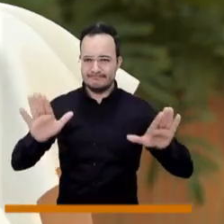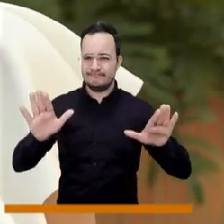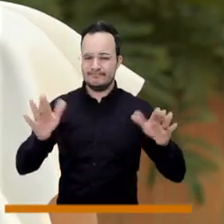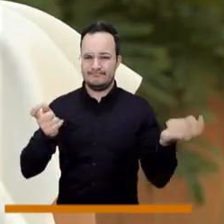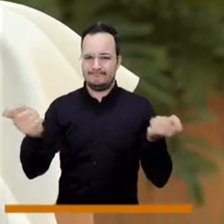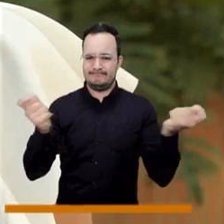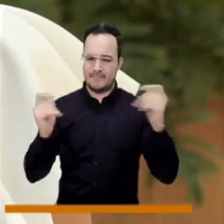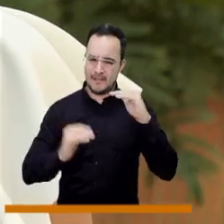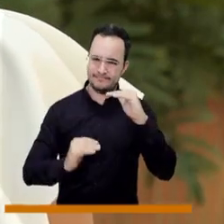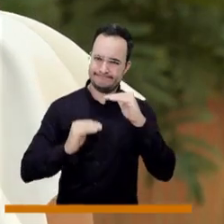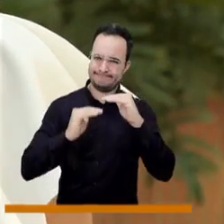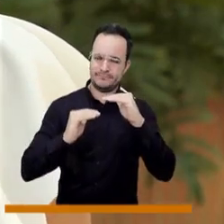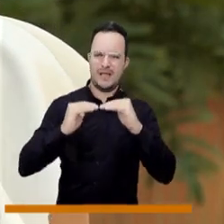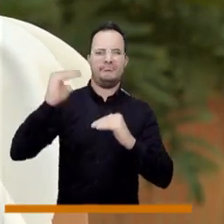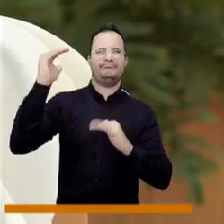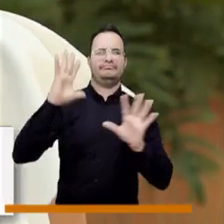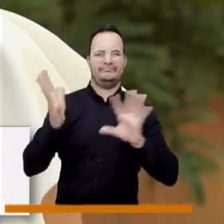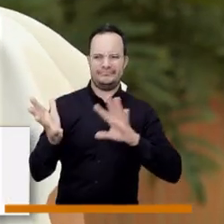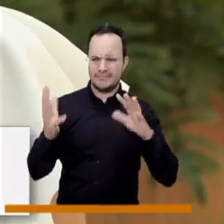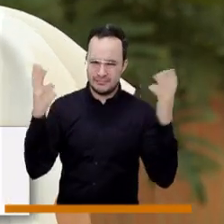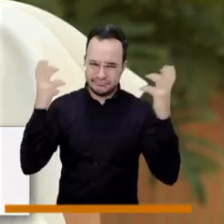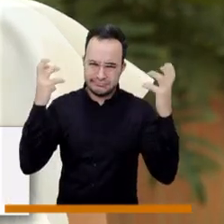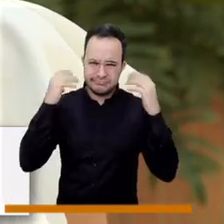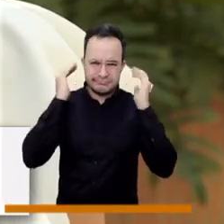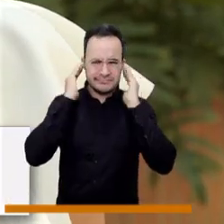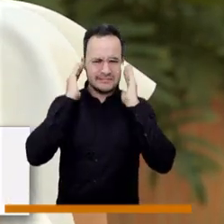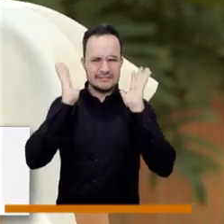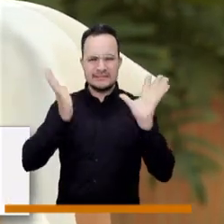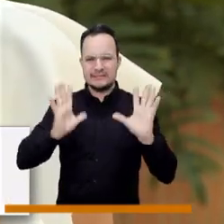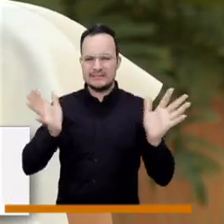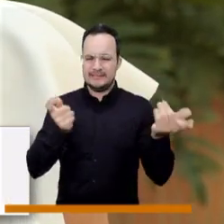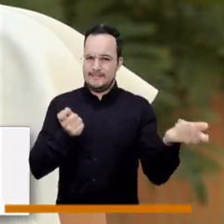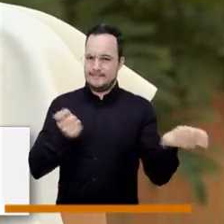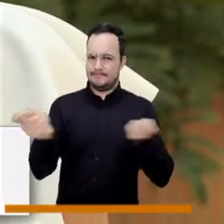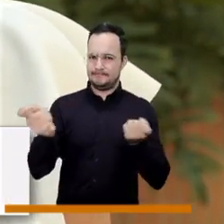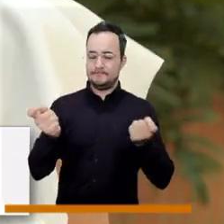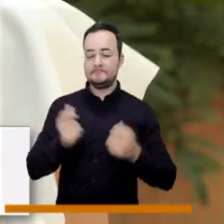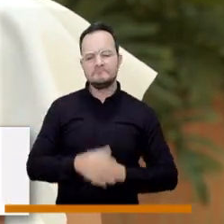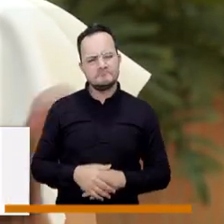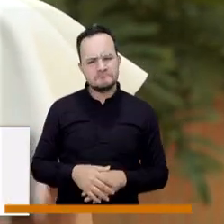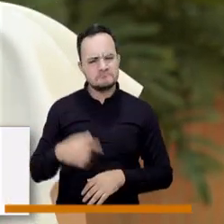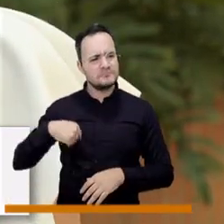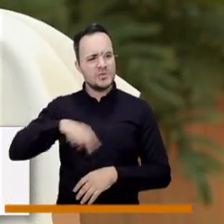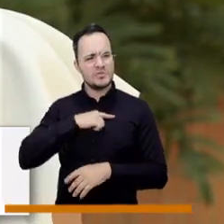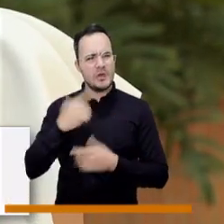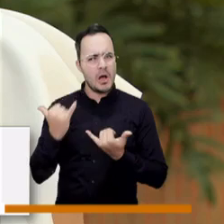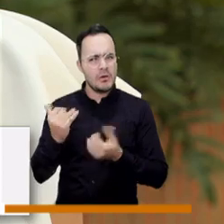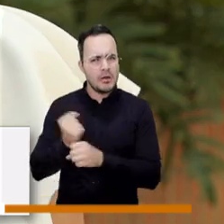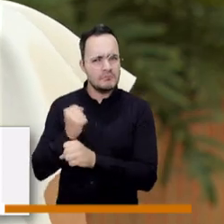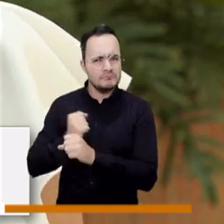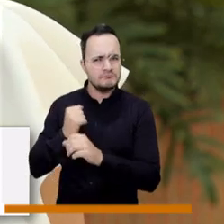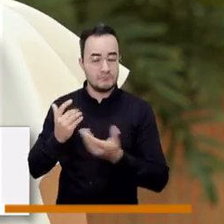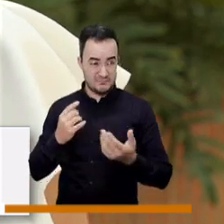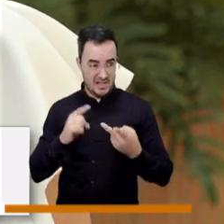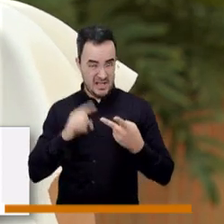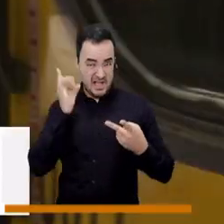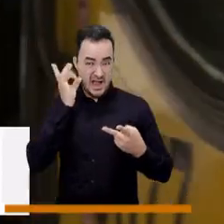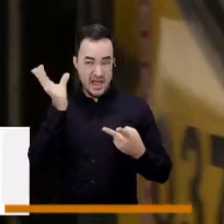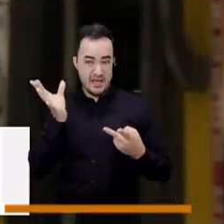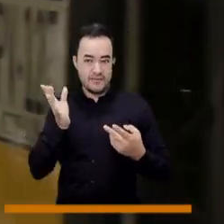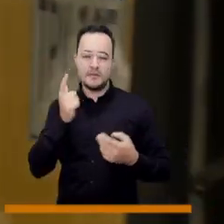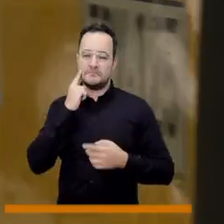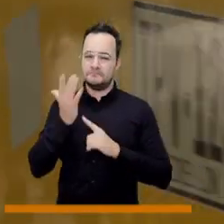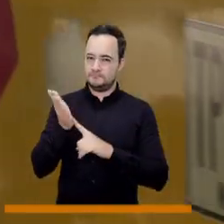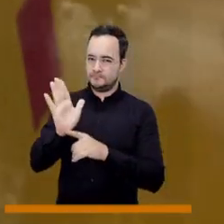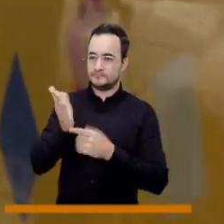tiene una tarea pendiente y es poner a raya el ruido y la contaminación acústica. Pero, ¿qué estamos haciendo en este aspecto